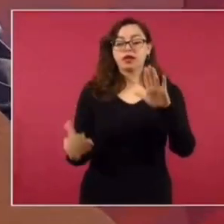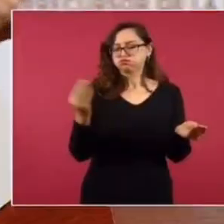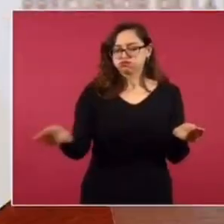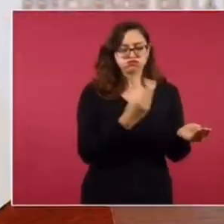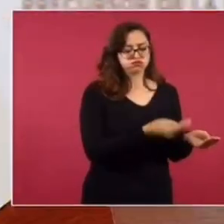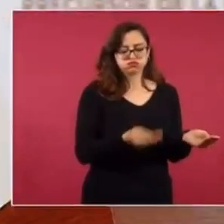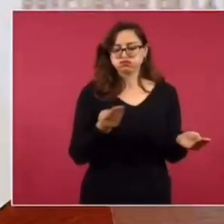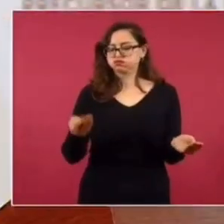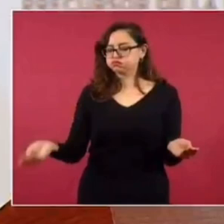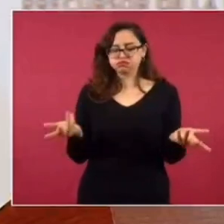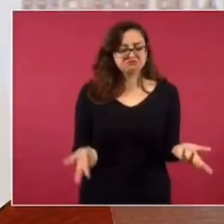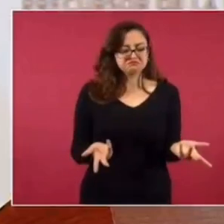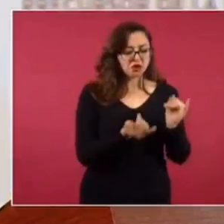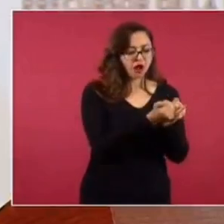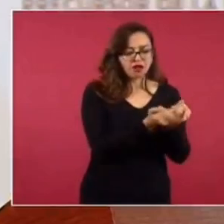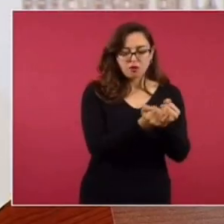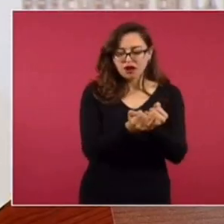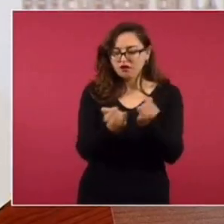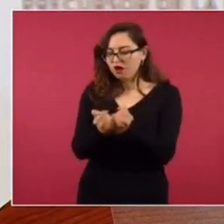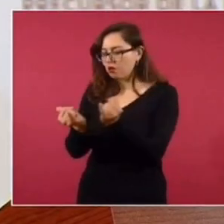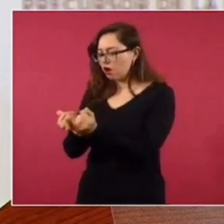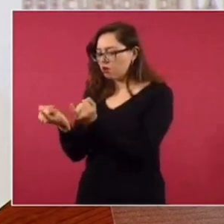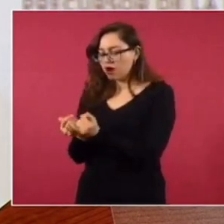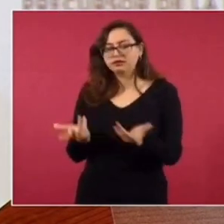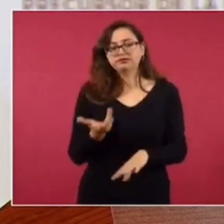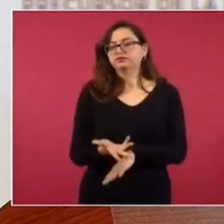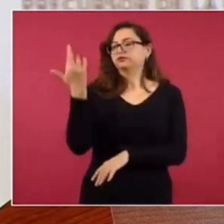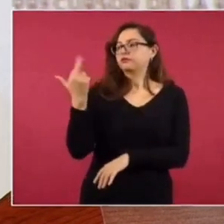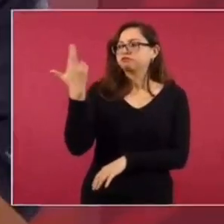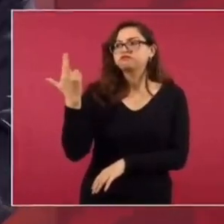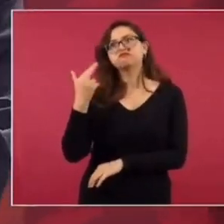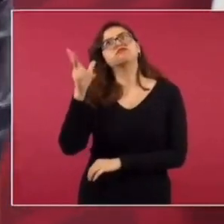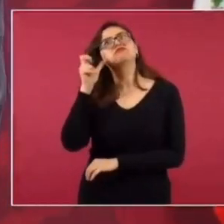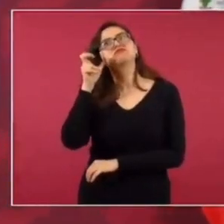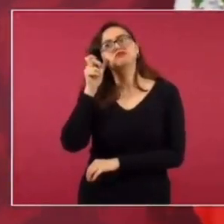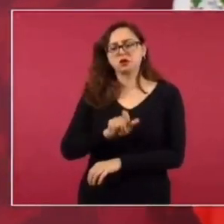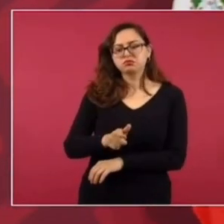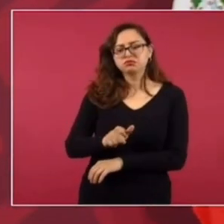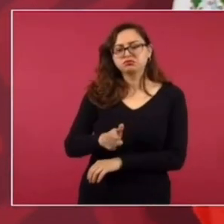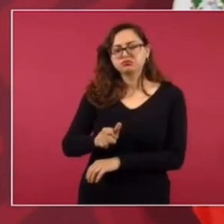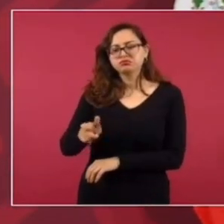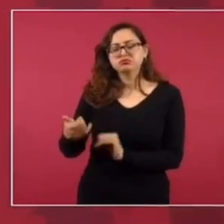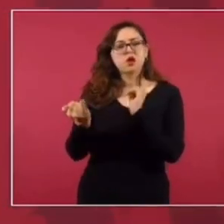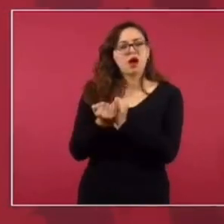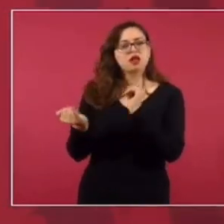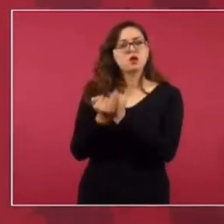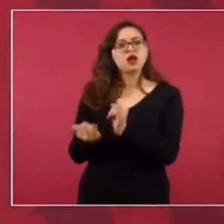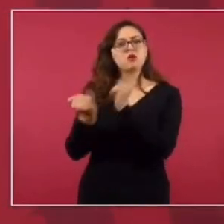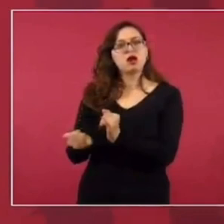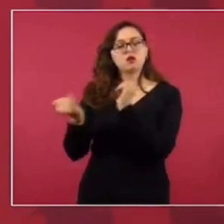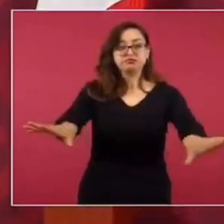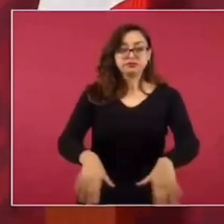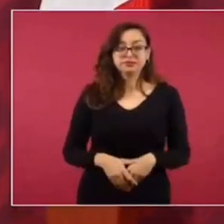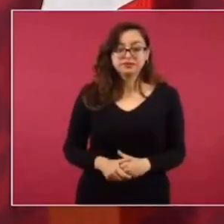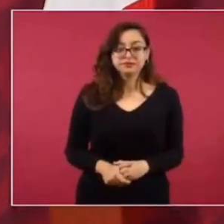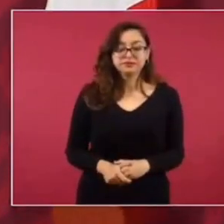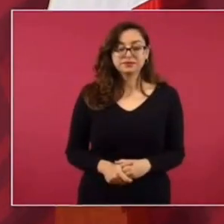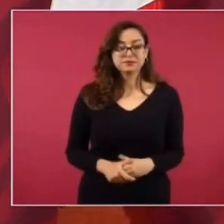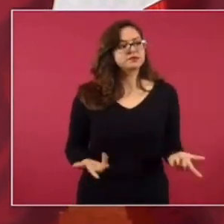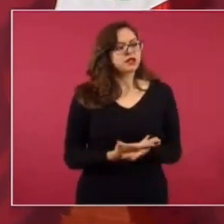de noticias de radio en un boletín pies de la paradoja antes los boletines los confeccionaba el gobierno